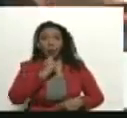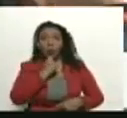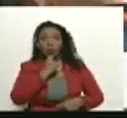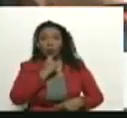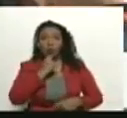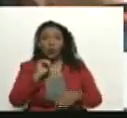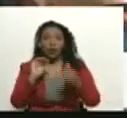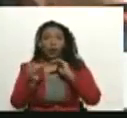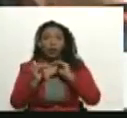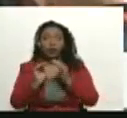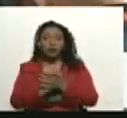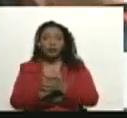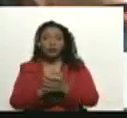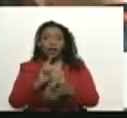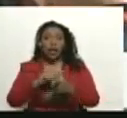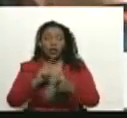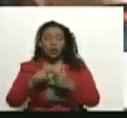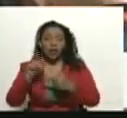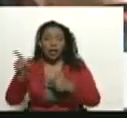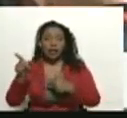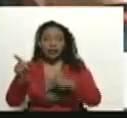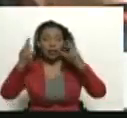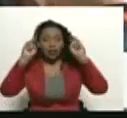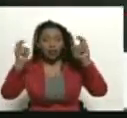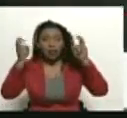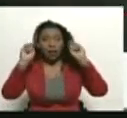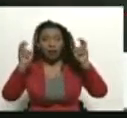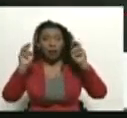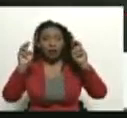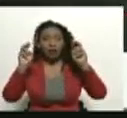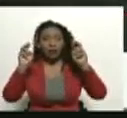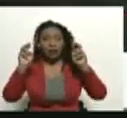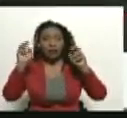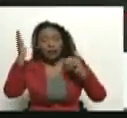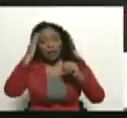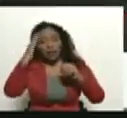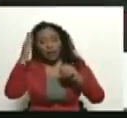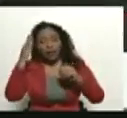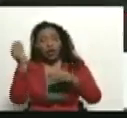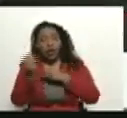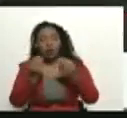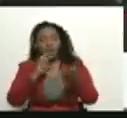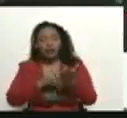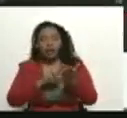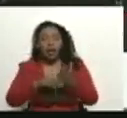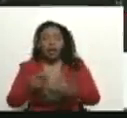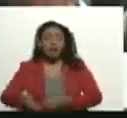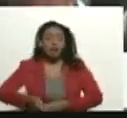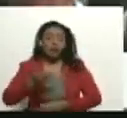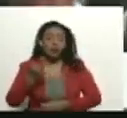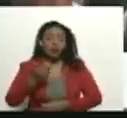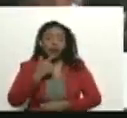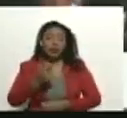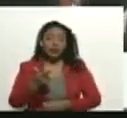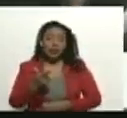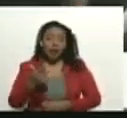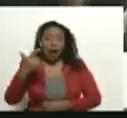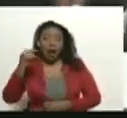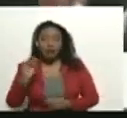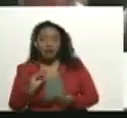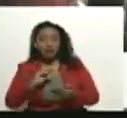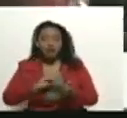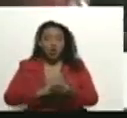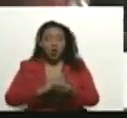de ética. Entonces, ese tema, y además conocer, ¿realmente es importante, lo descartamos o realmente lo incorporamos